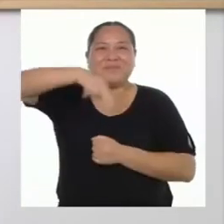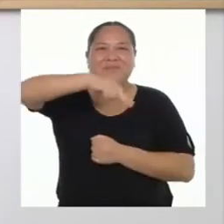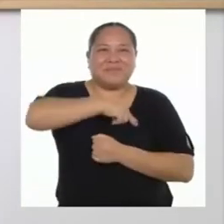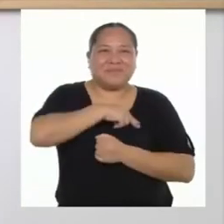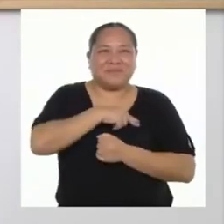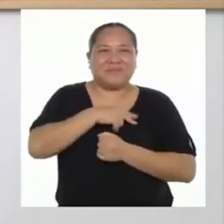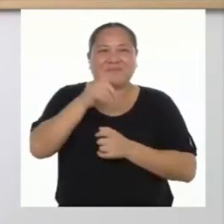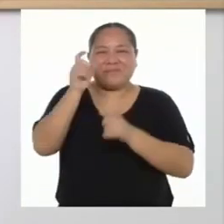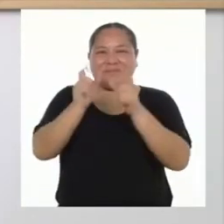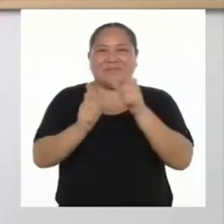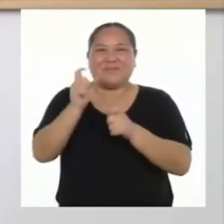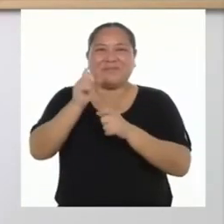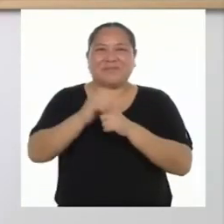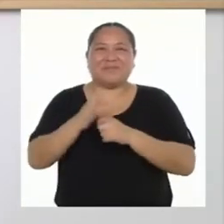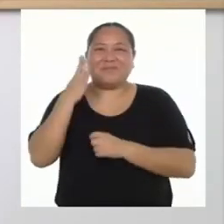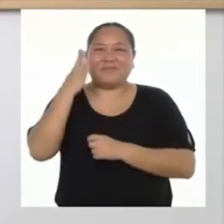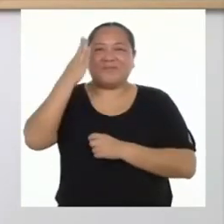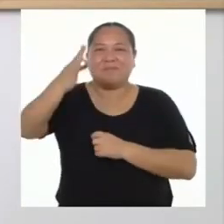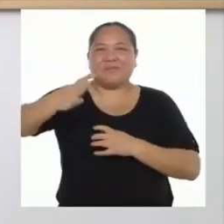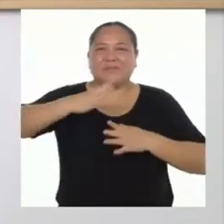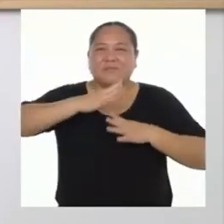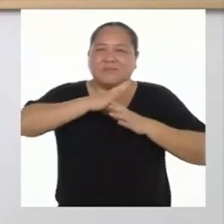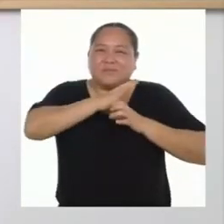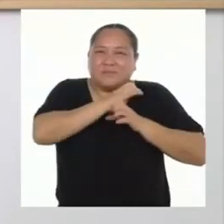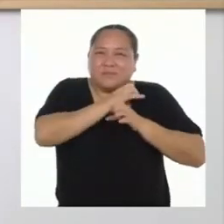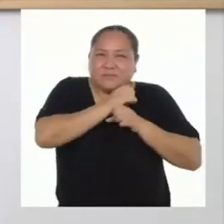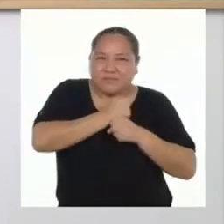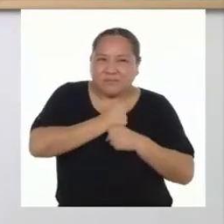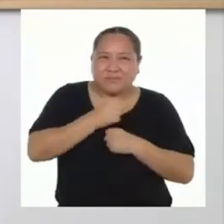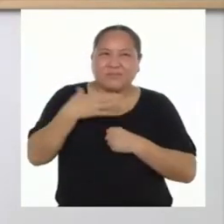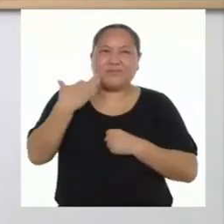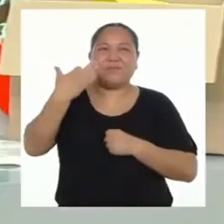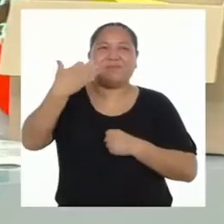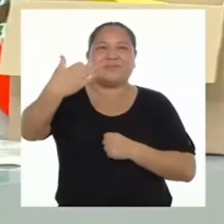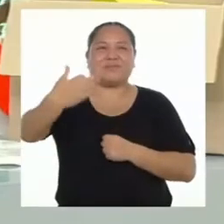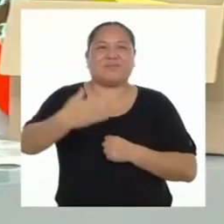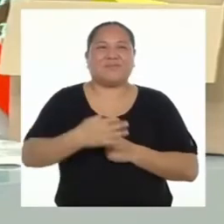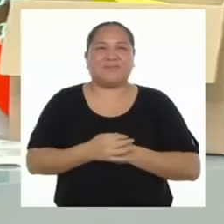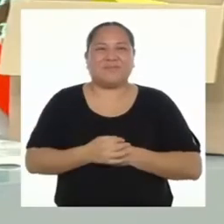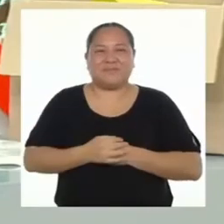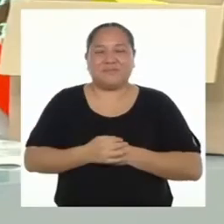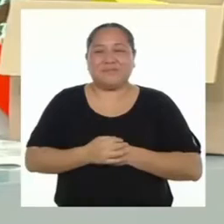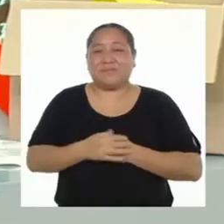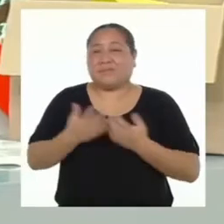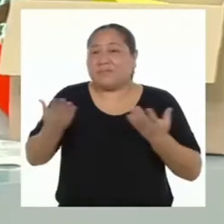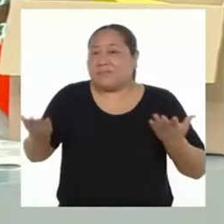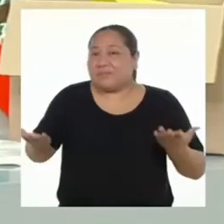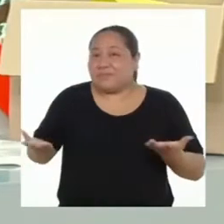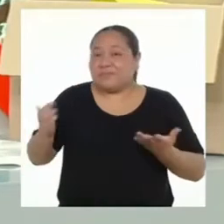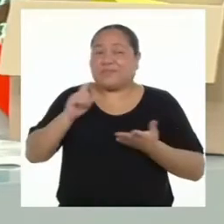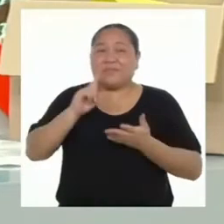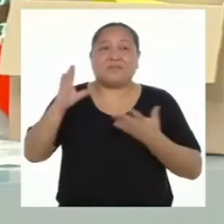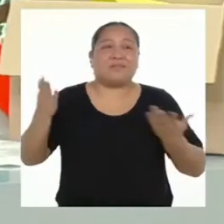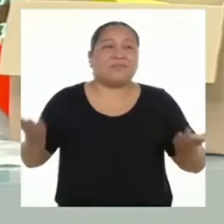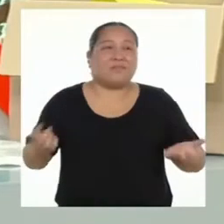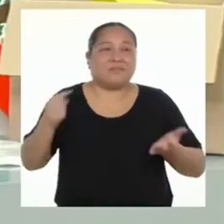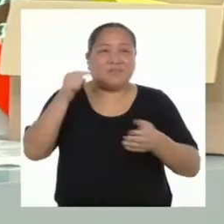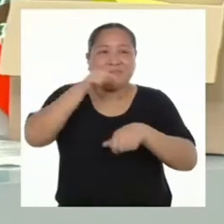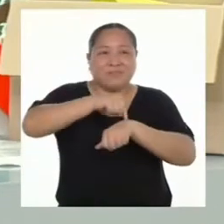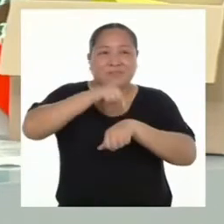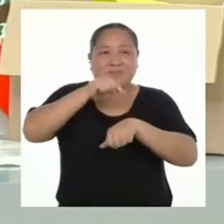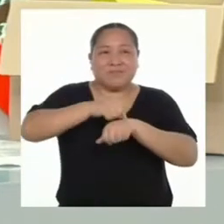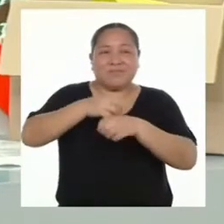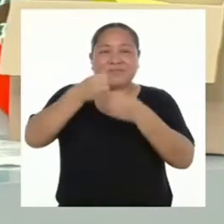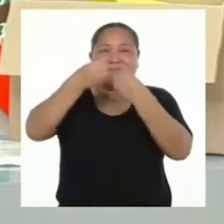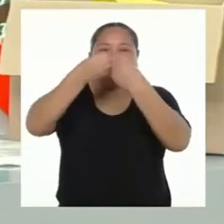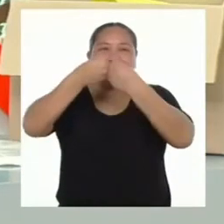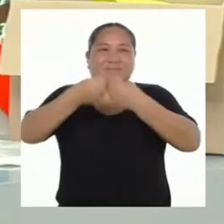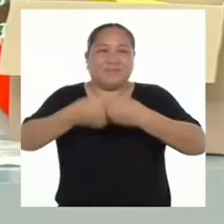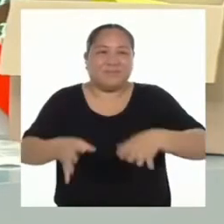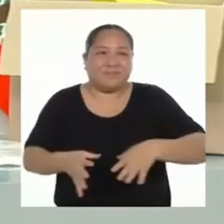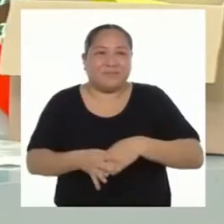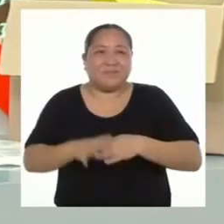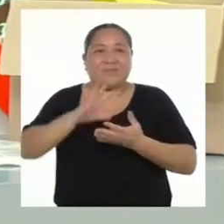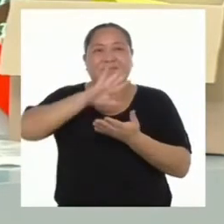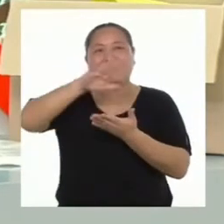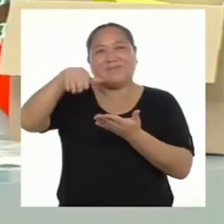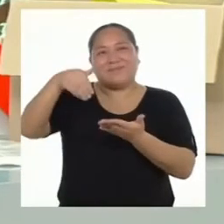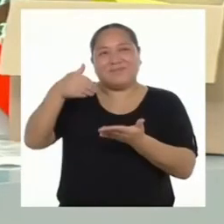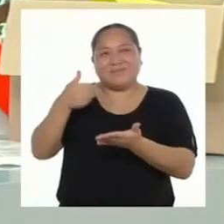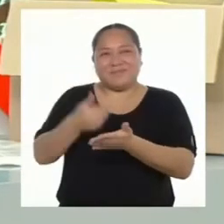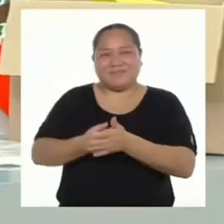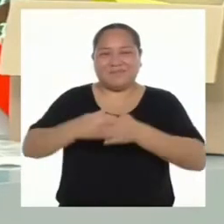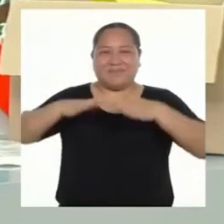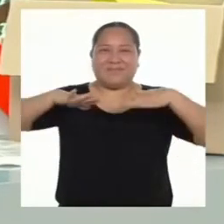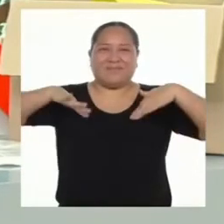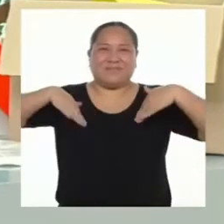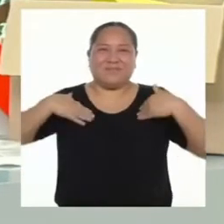generaciones futuras sufriríamos a mediano y largo plazo. Entonces no hay tiempo que perder. Todas y todos podemos